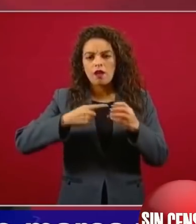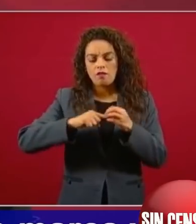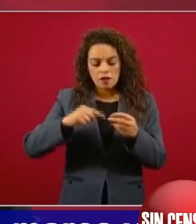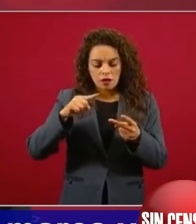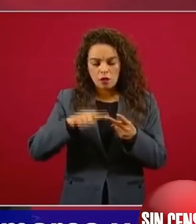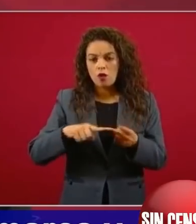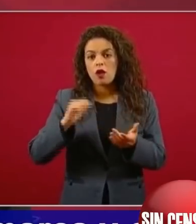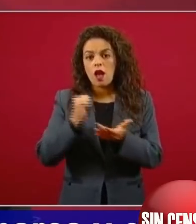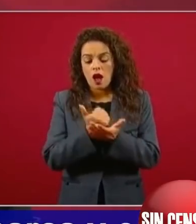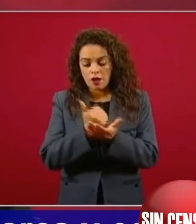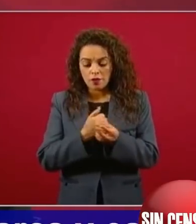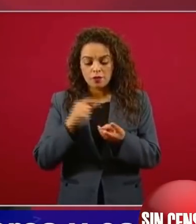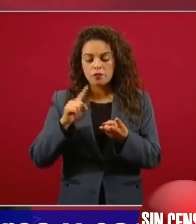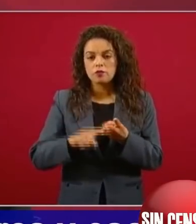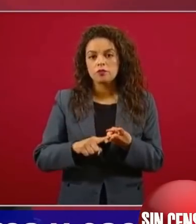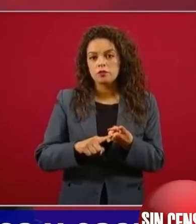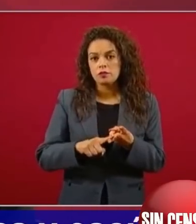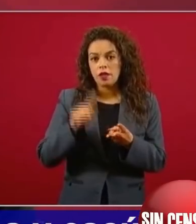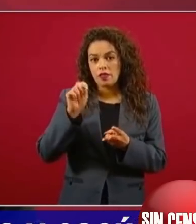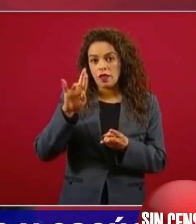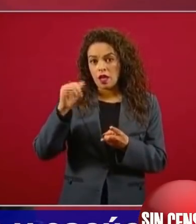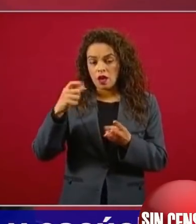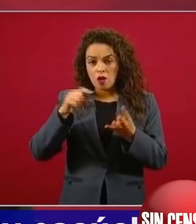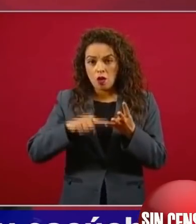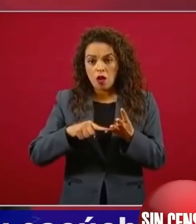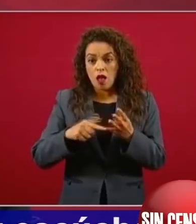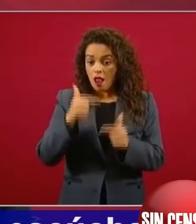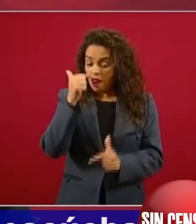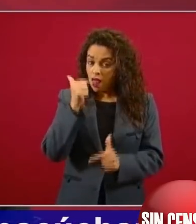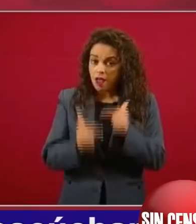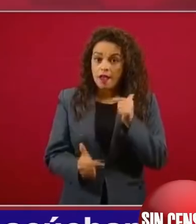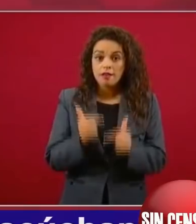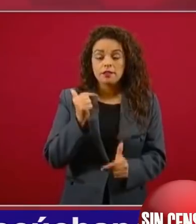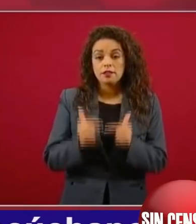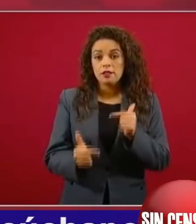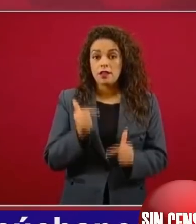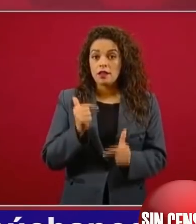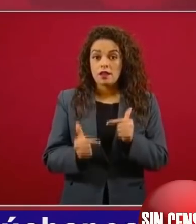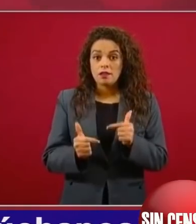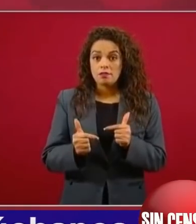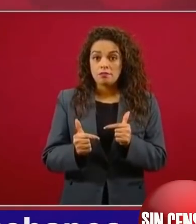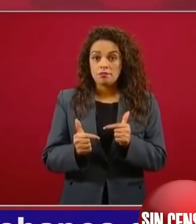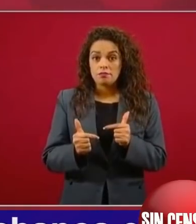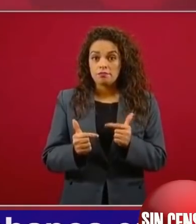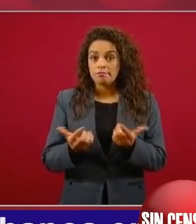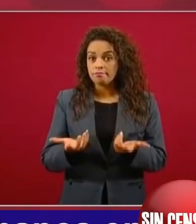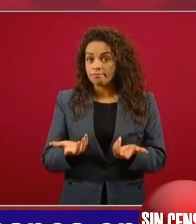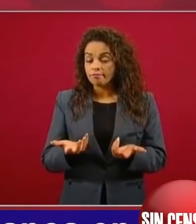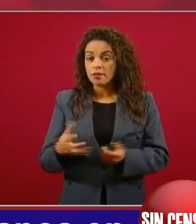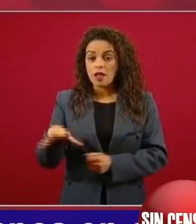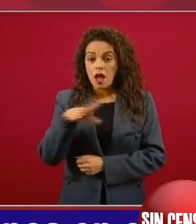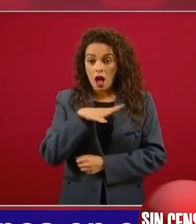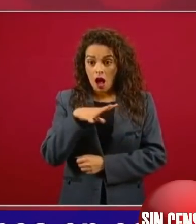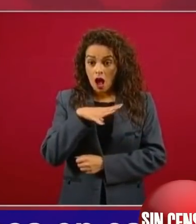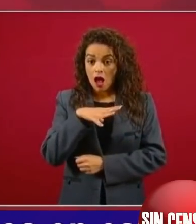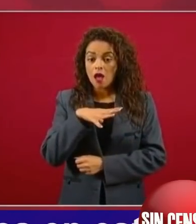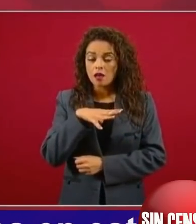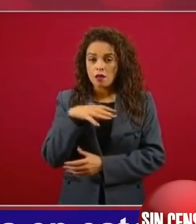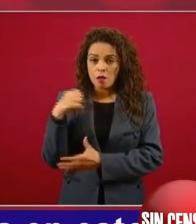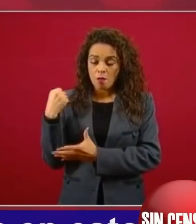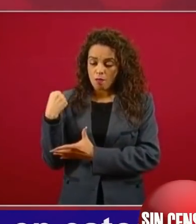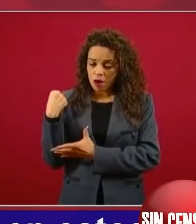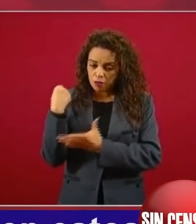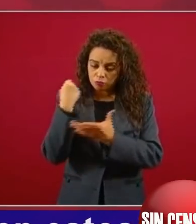trigo y leche, precios de garantía. Se cuenta con presupuesto